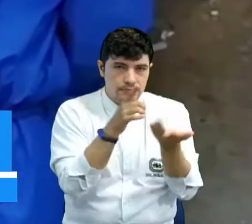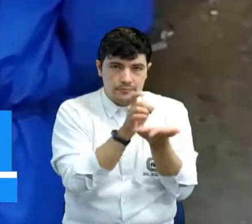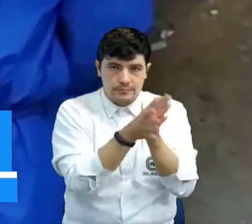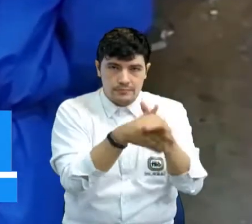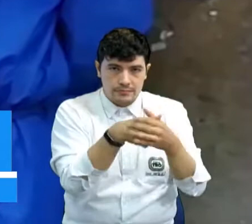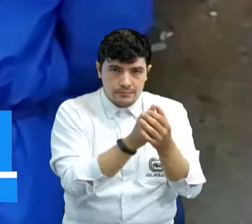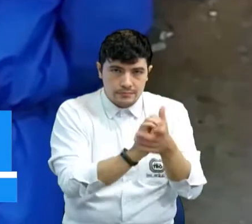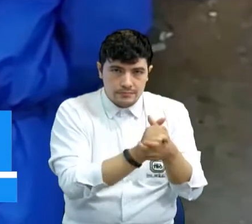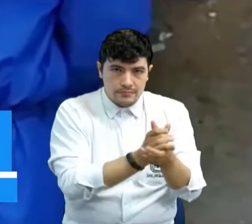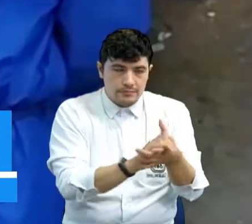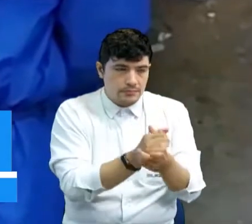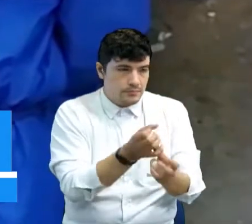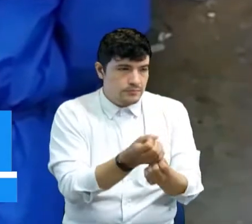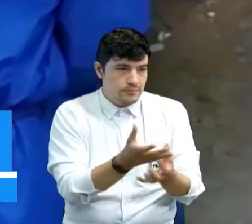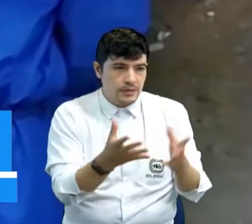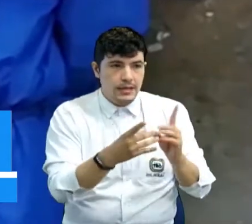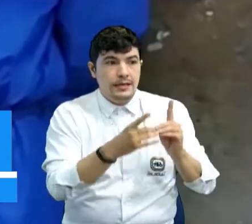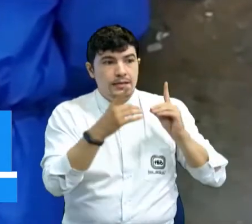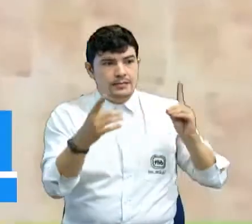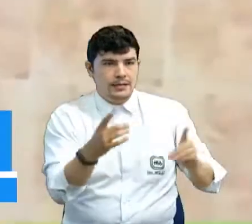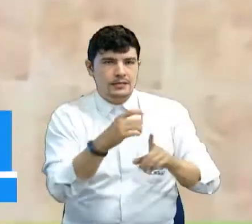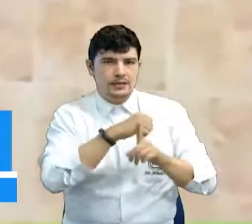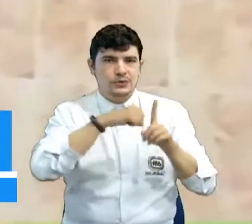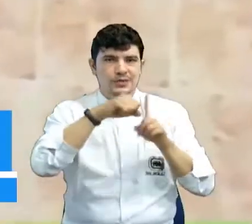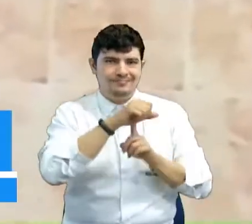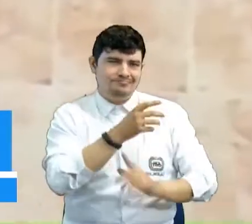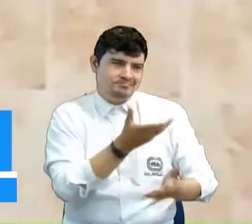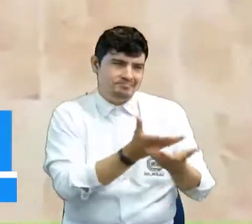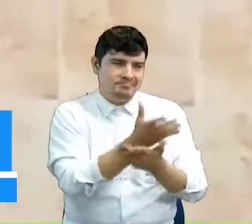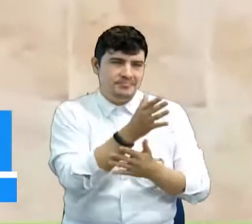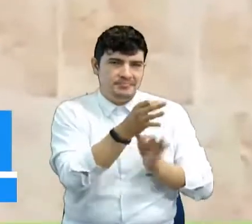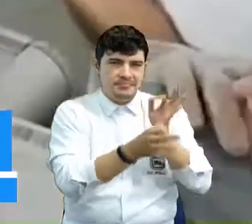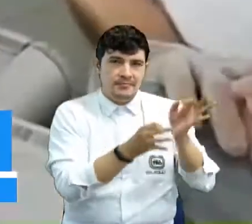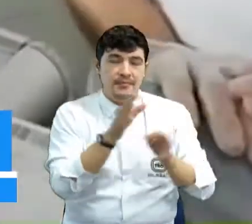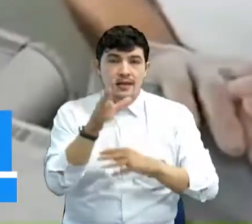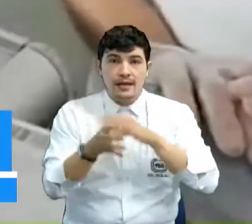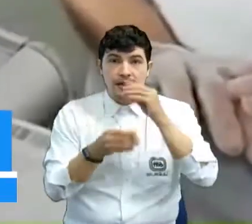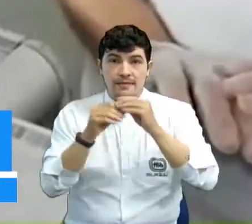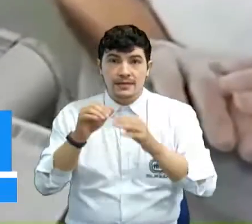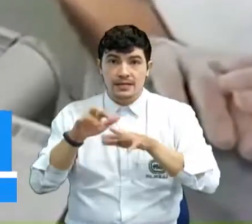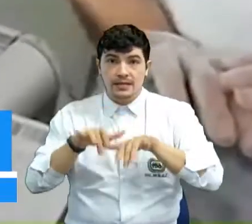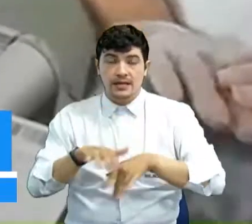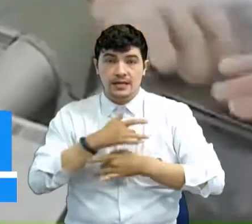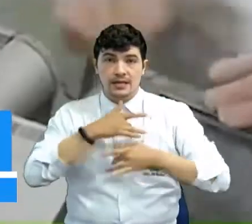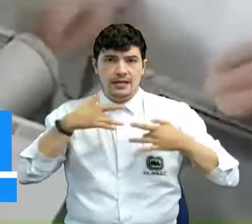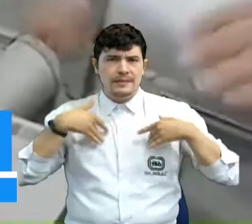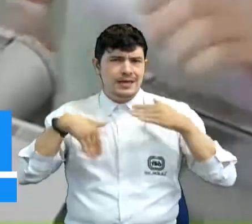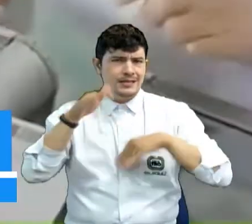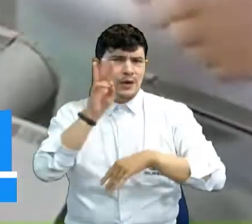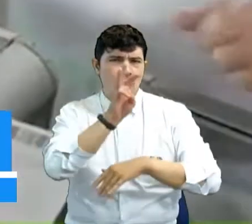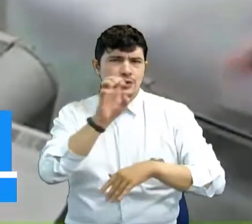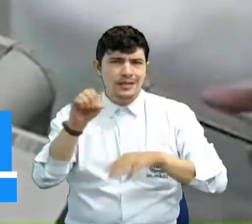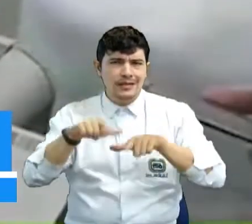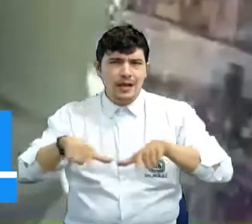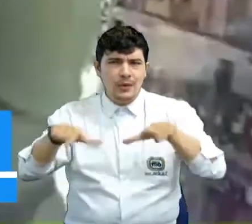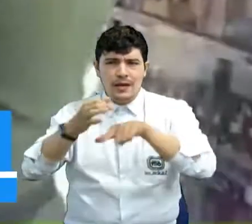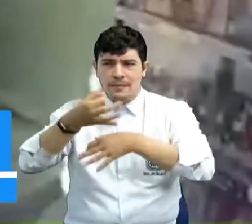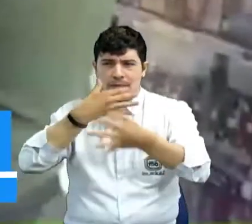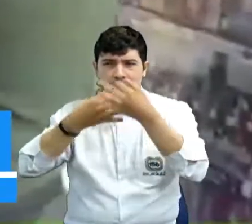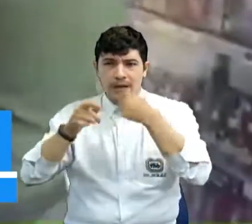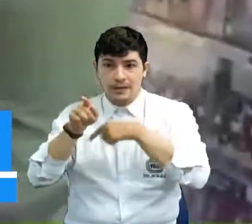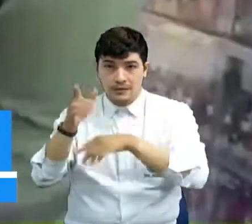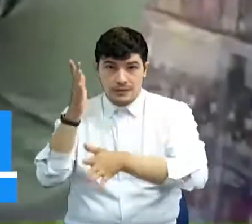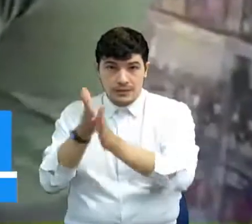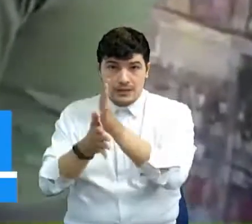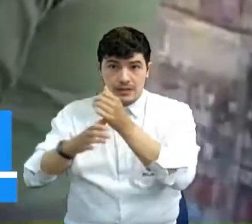la desinfección y el distanciamiento social. Asimismo, las autoridades sanitarias visitaron más de 80 droguerías en el centro de la ciudad